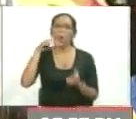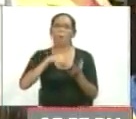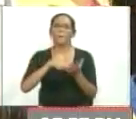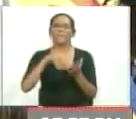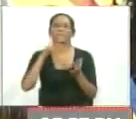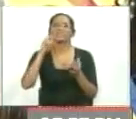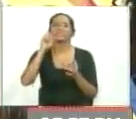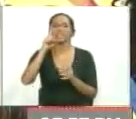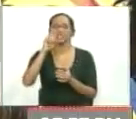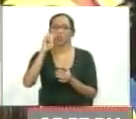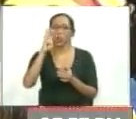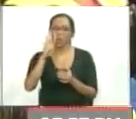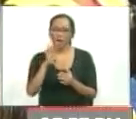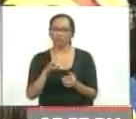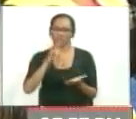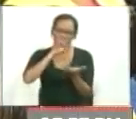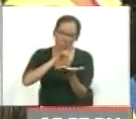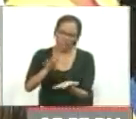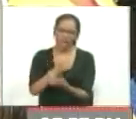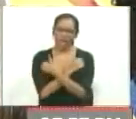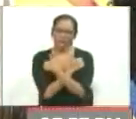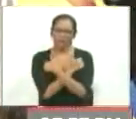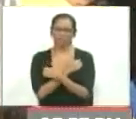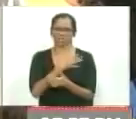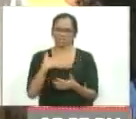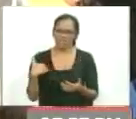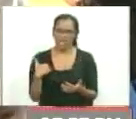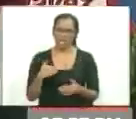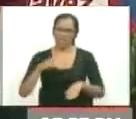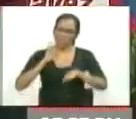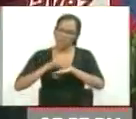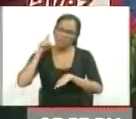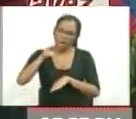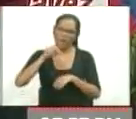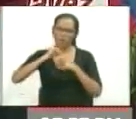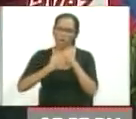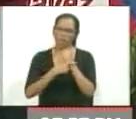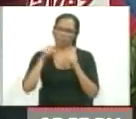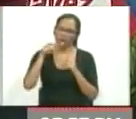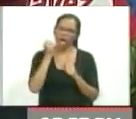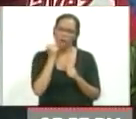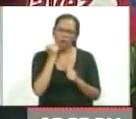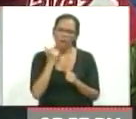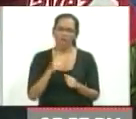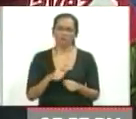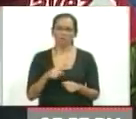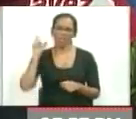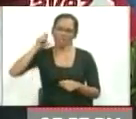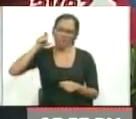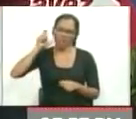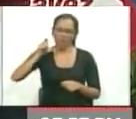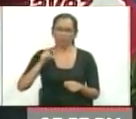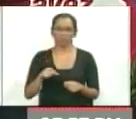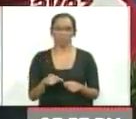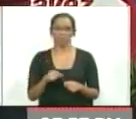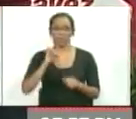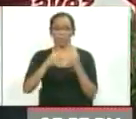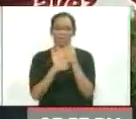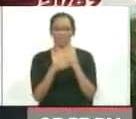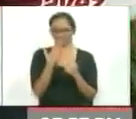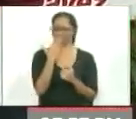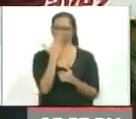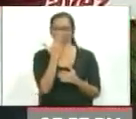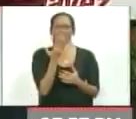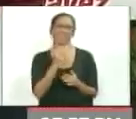que mandaba a la calle o que intenta él mandar a la calle. Él se burló de ella, trató de burlarse de ella y cada vez que veía a alguien se